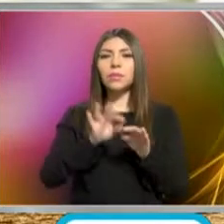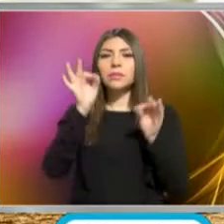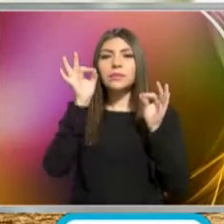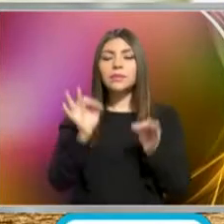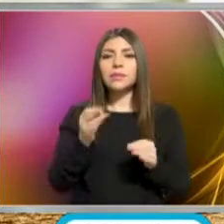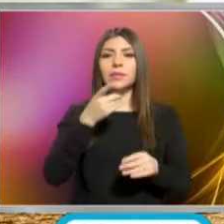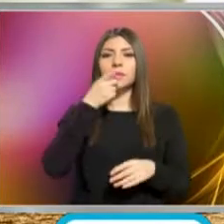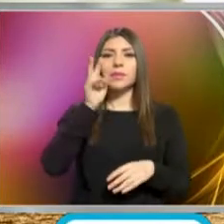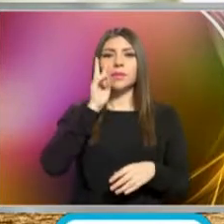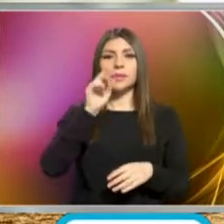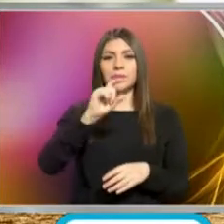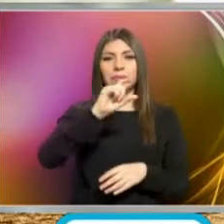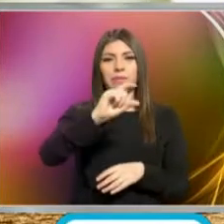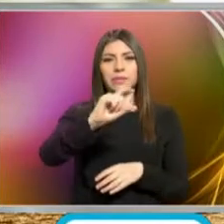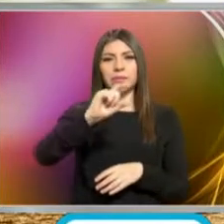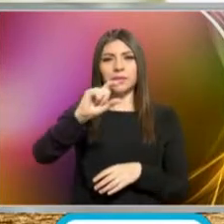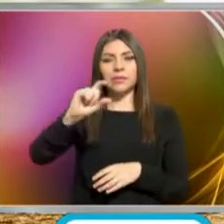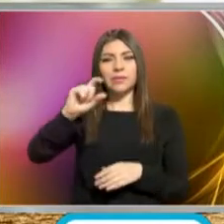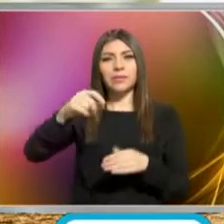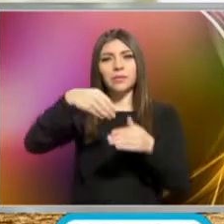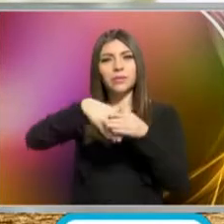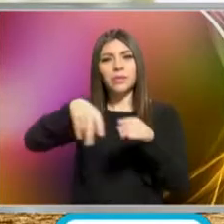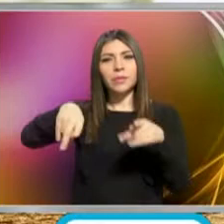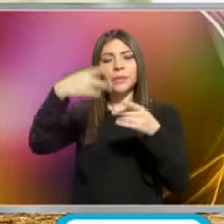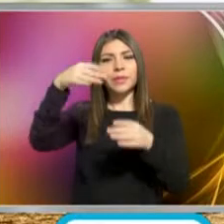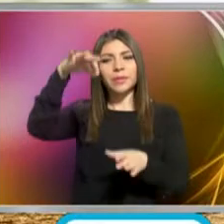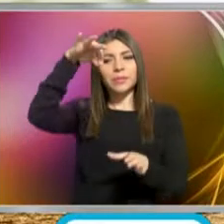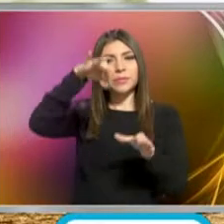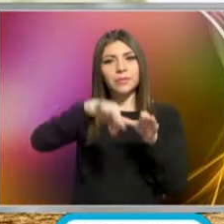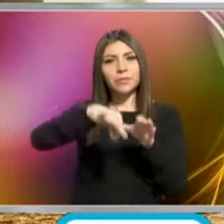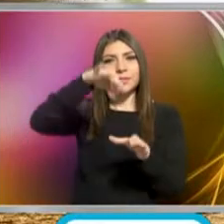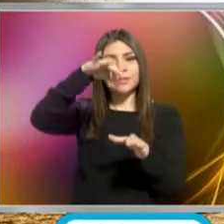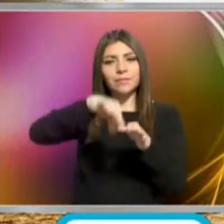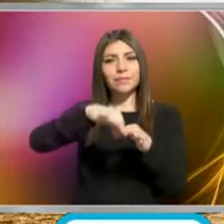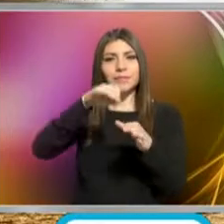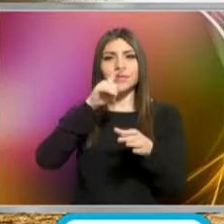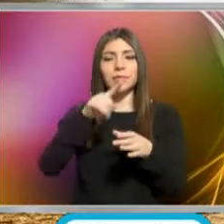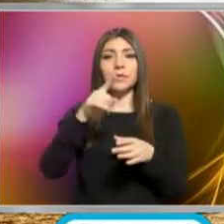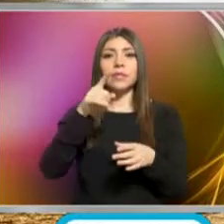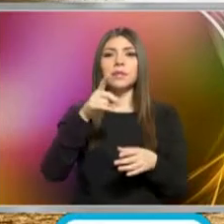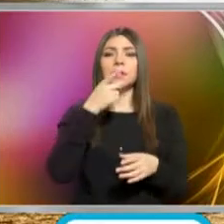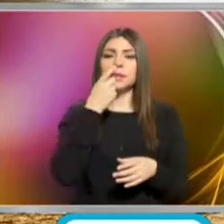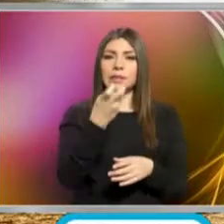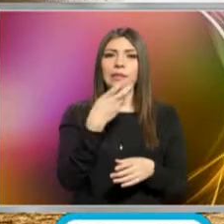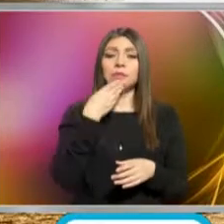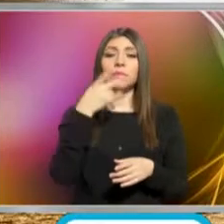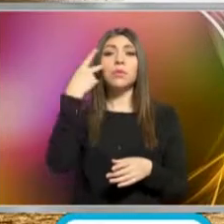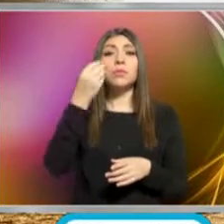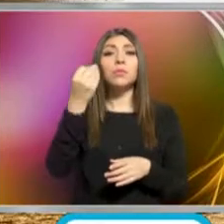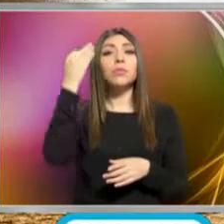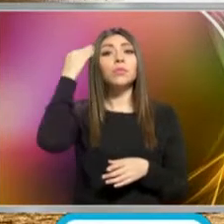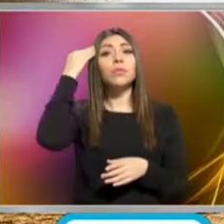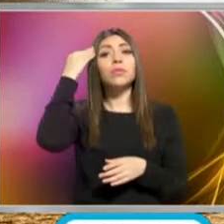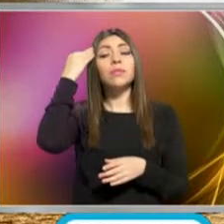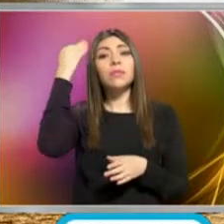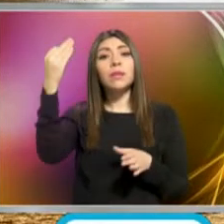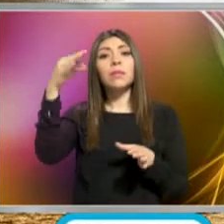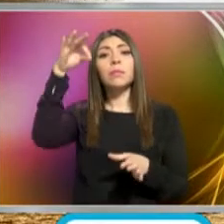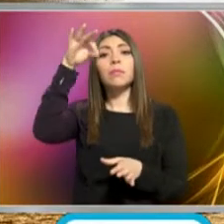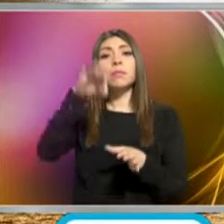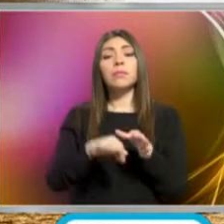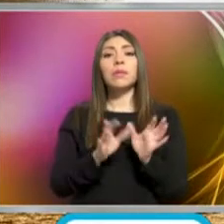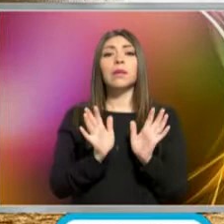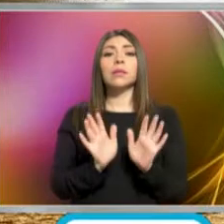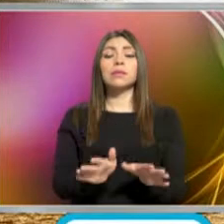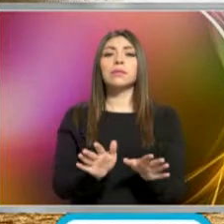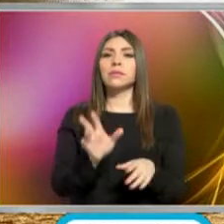los sobrecitos que nos venden es la ideal, pero no hay que dejarlo mucho tiempo remojado en la infusión. No tanta infusión. ¿Cuánto